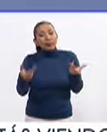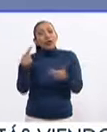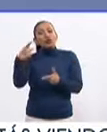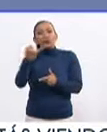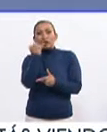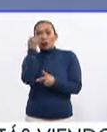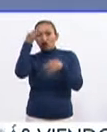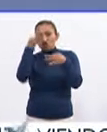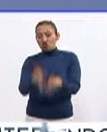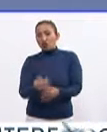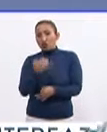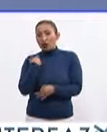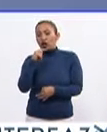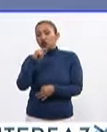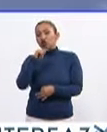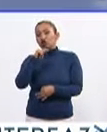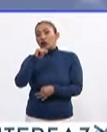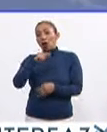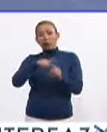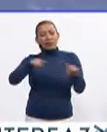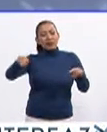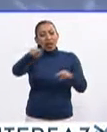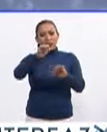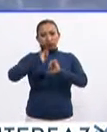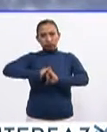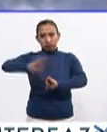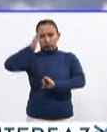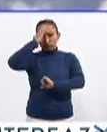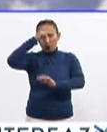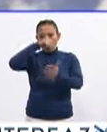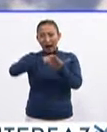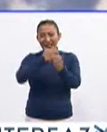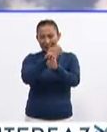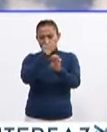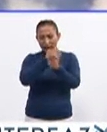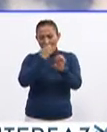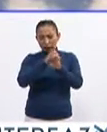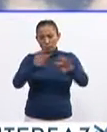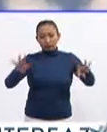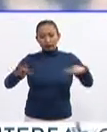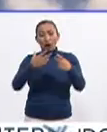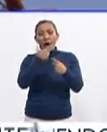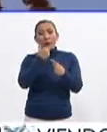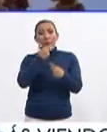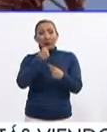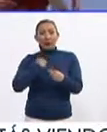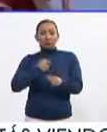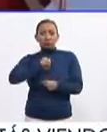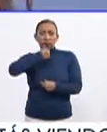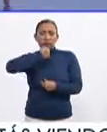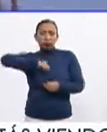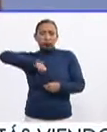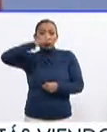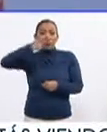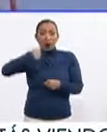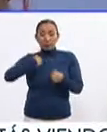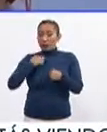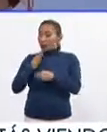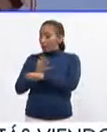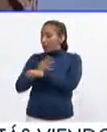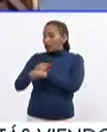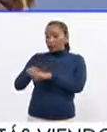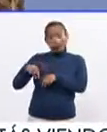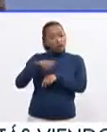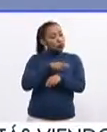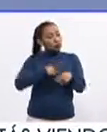su idioma natal, el totonaco, y ante diversas autoridades locales y estatales, el veterano volador manifestó que, para él y sus